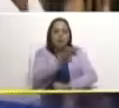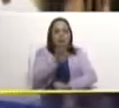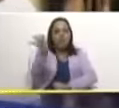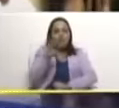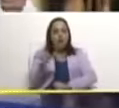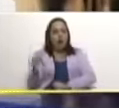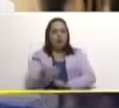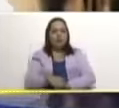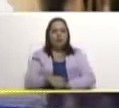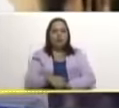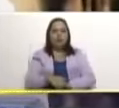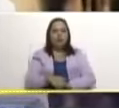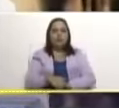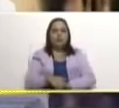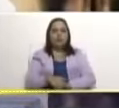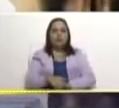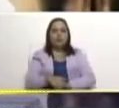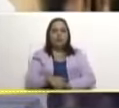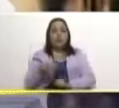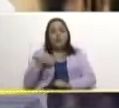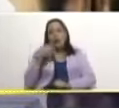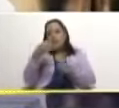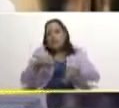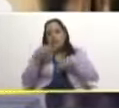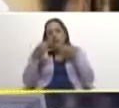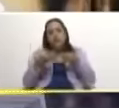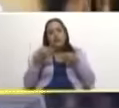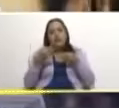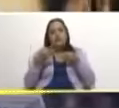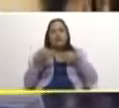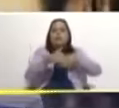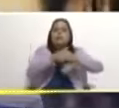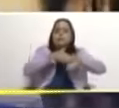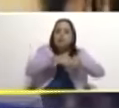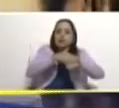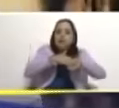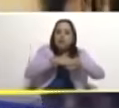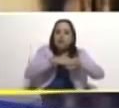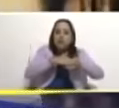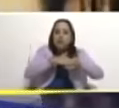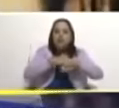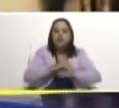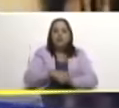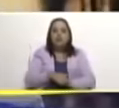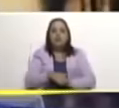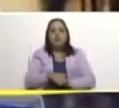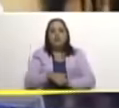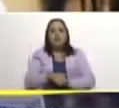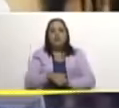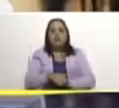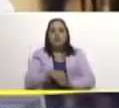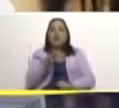Siempre pido excusas por decir esa expresión, pero la utilizan algunos historiadores y yo la repito.